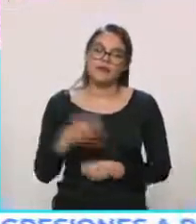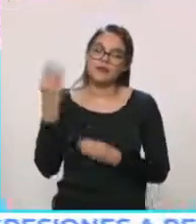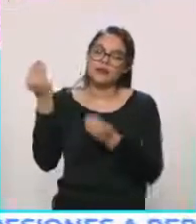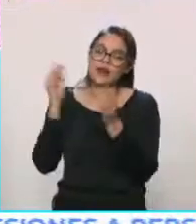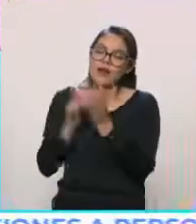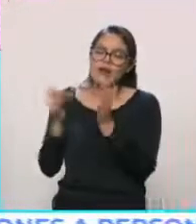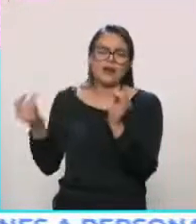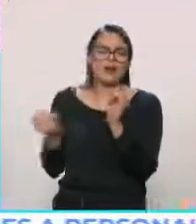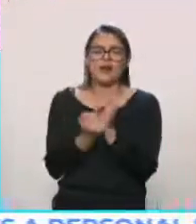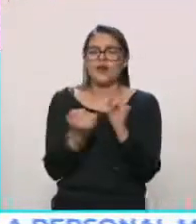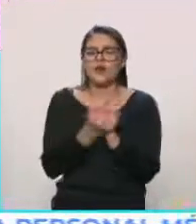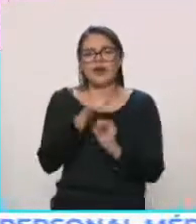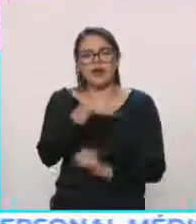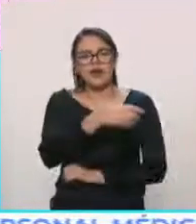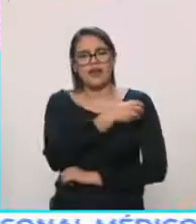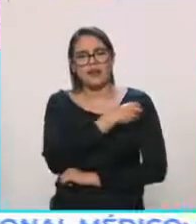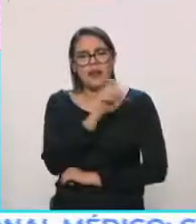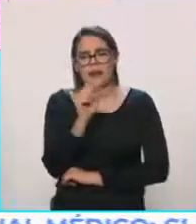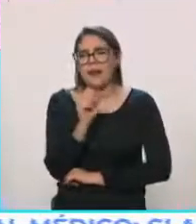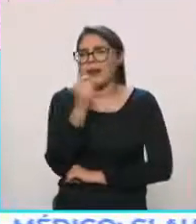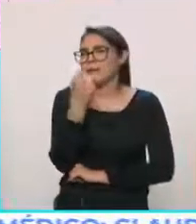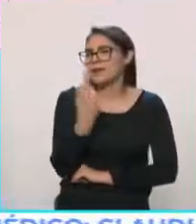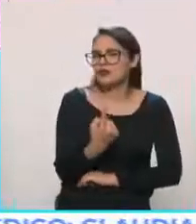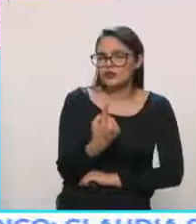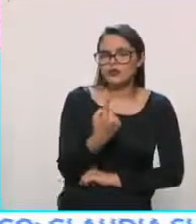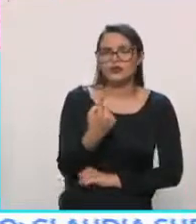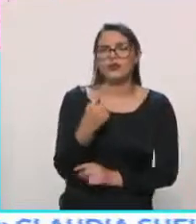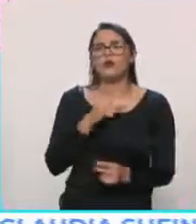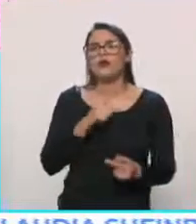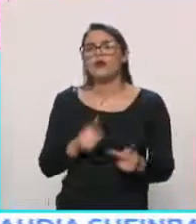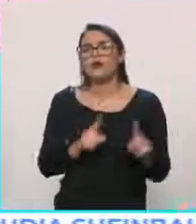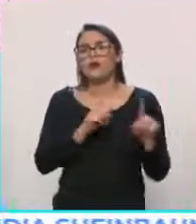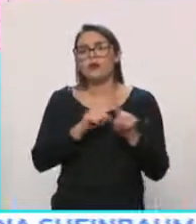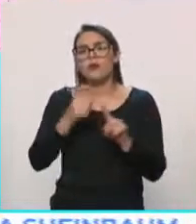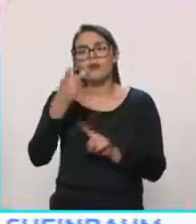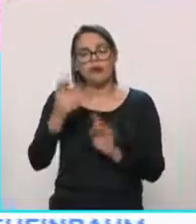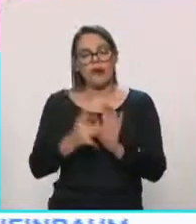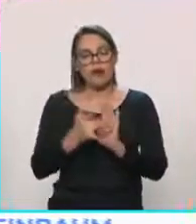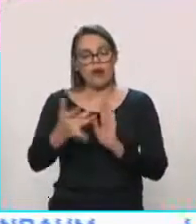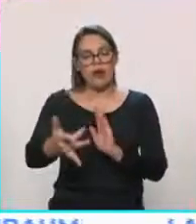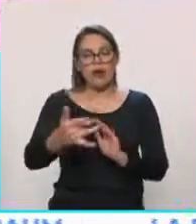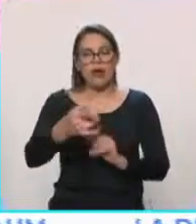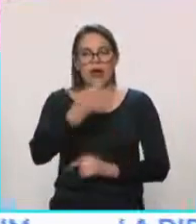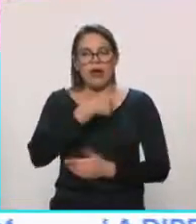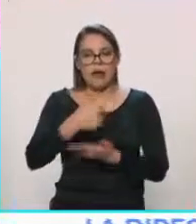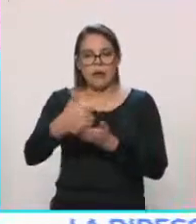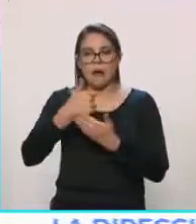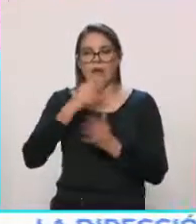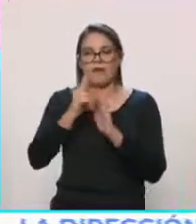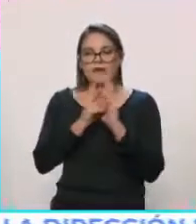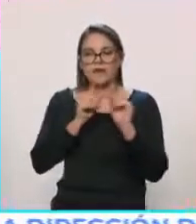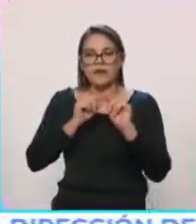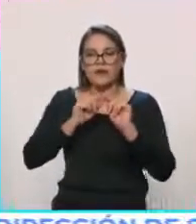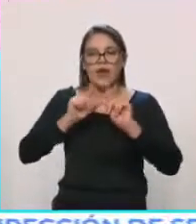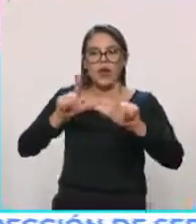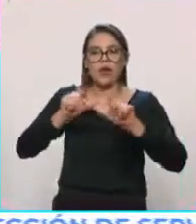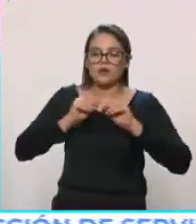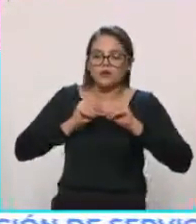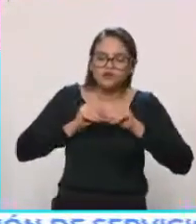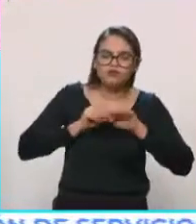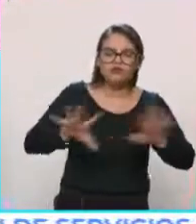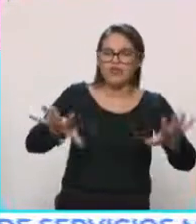Capital 21, Canal 22, Canal 11 han sido una plataforma de difusión de estas cápsulas, y hay